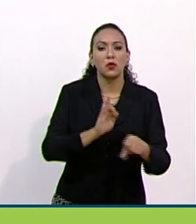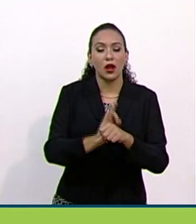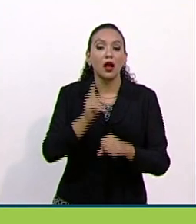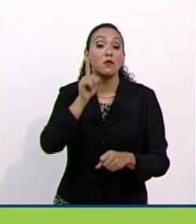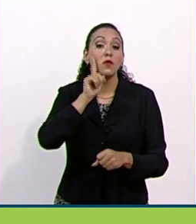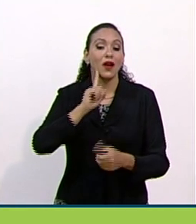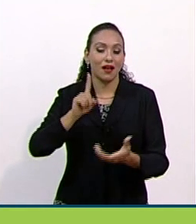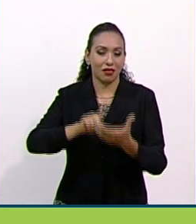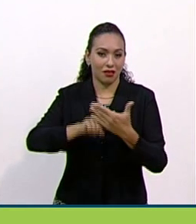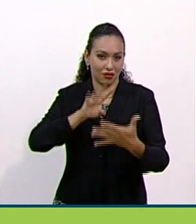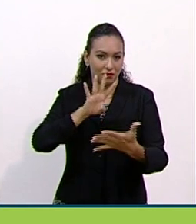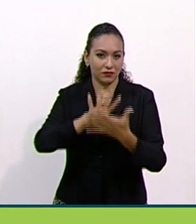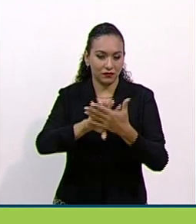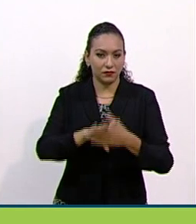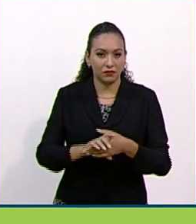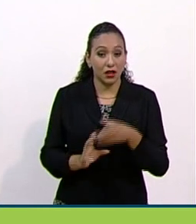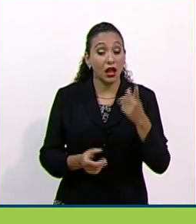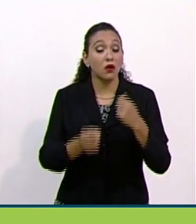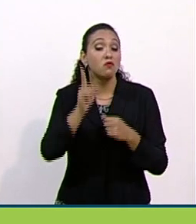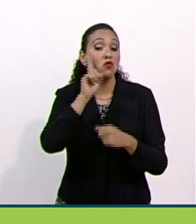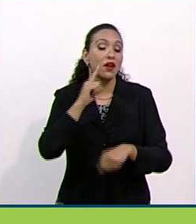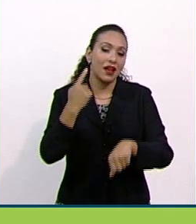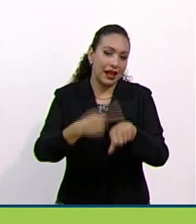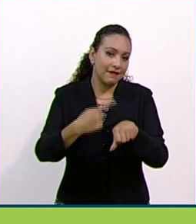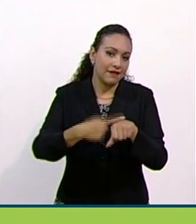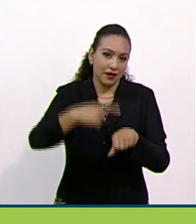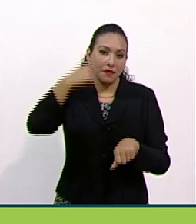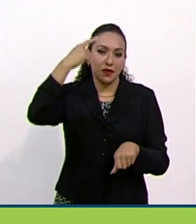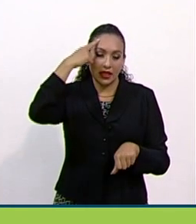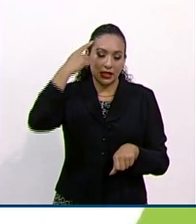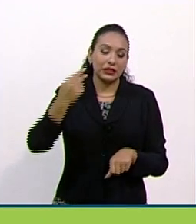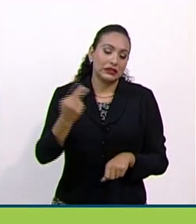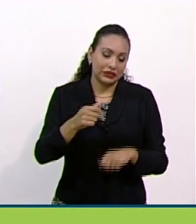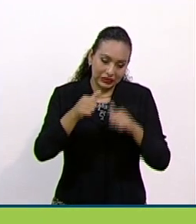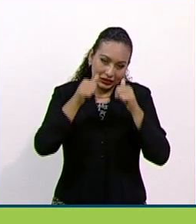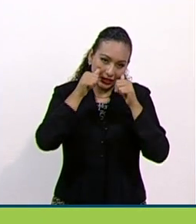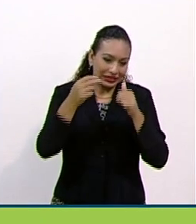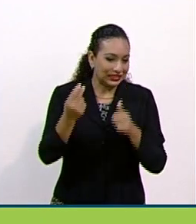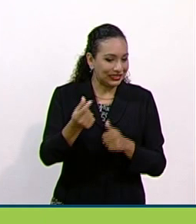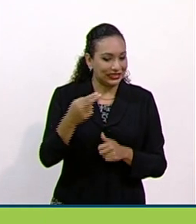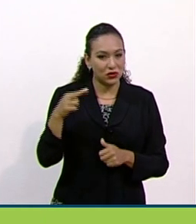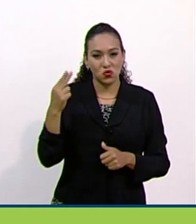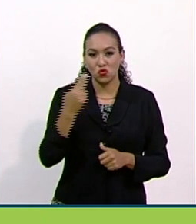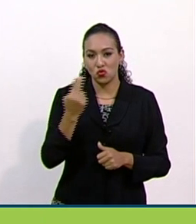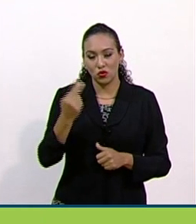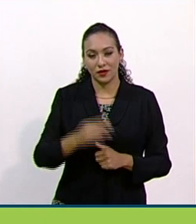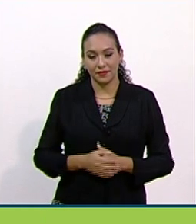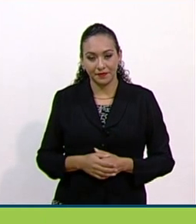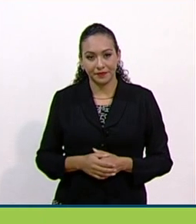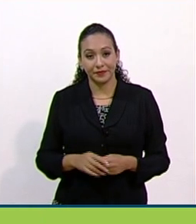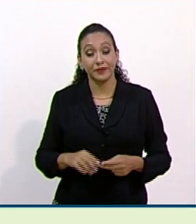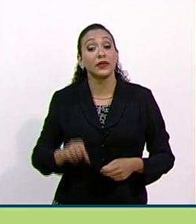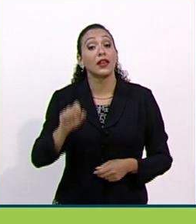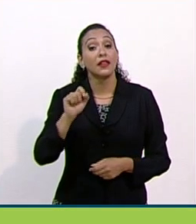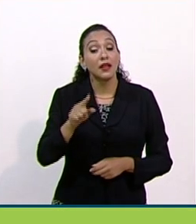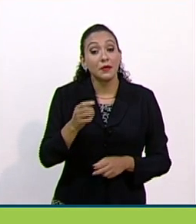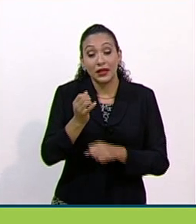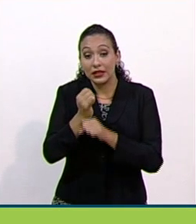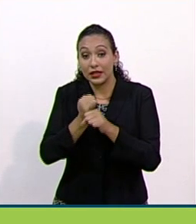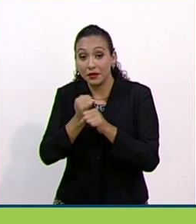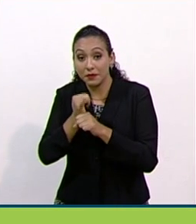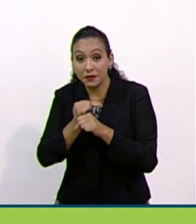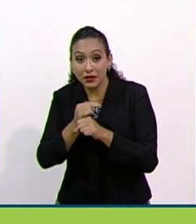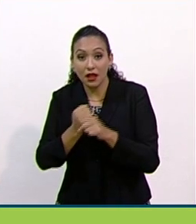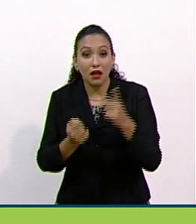reclusas. Algunas de ellas padecen enfermedades mentales que requieren atención inmediata, y también en torno a la investigación por